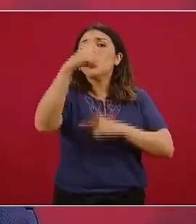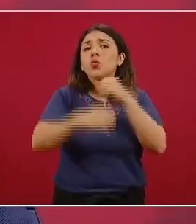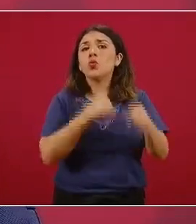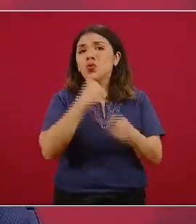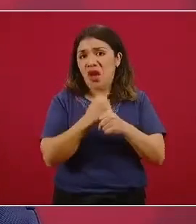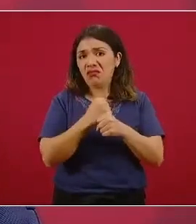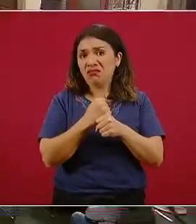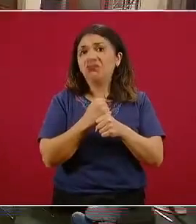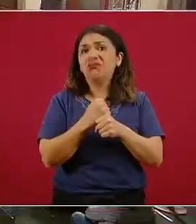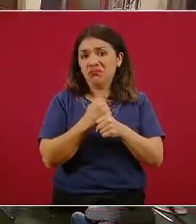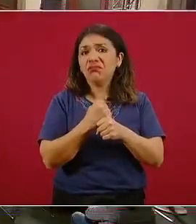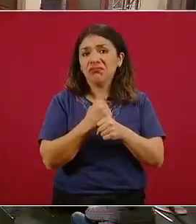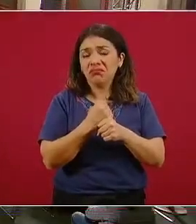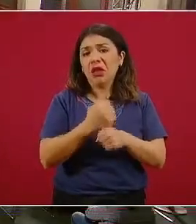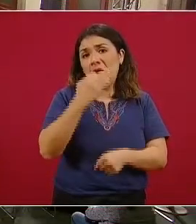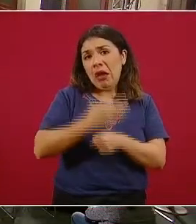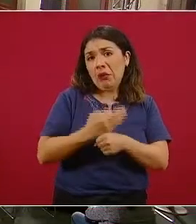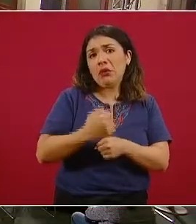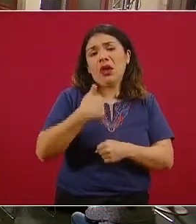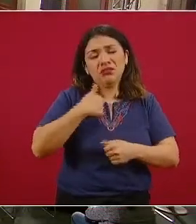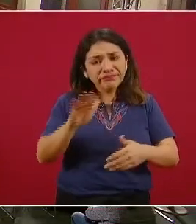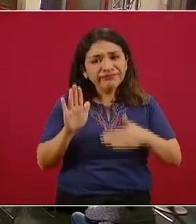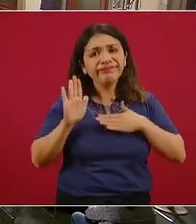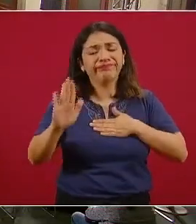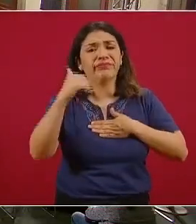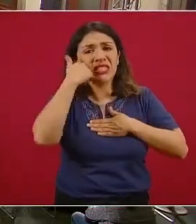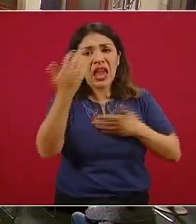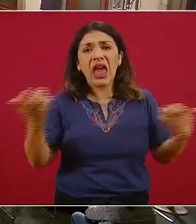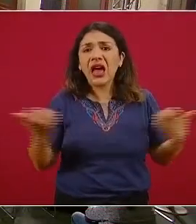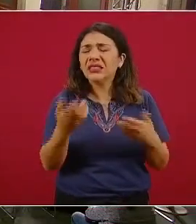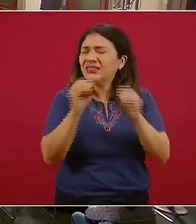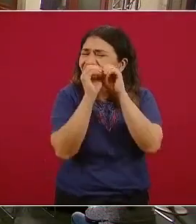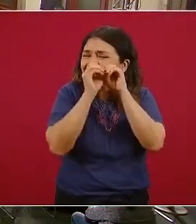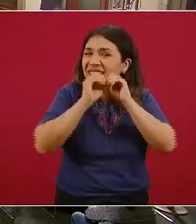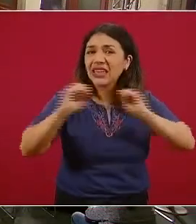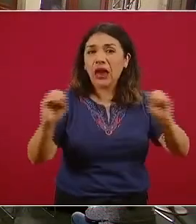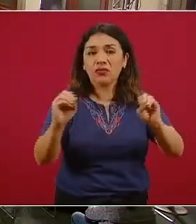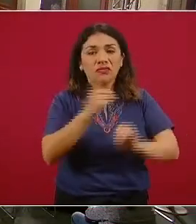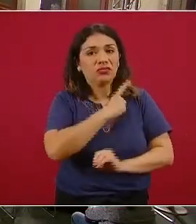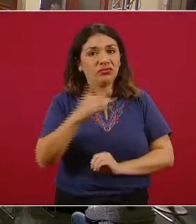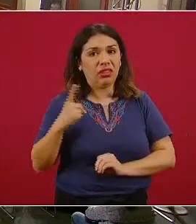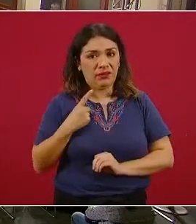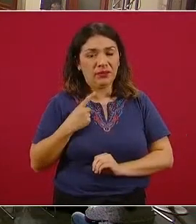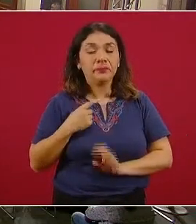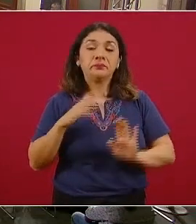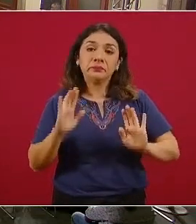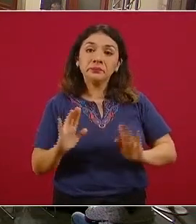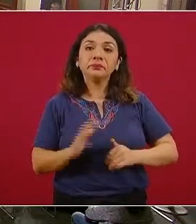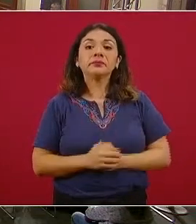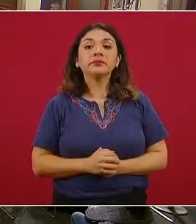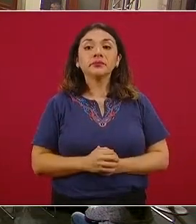y estamos comprometidas a que no haya ninguna. Bueno,